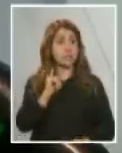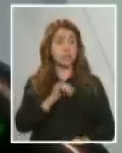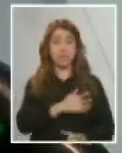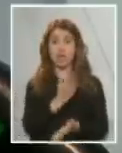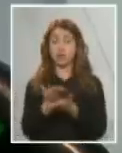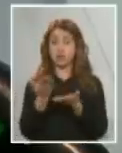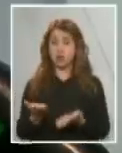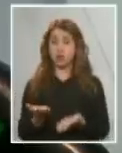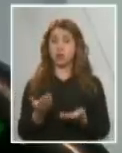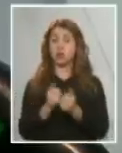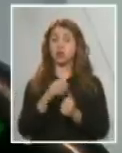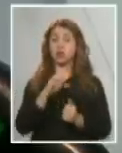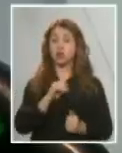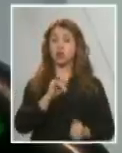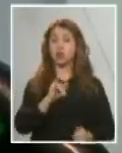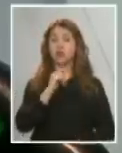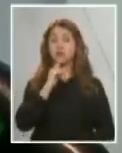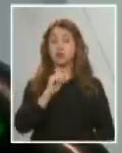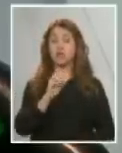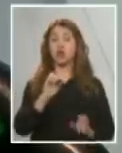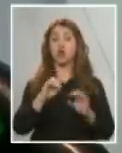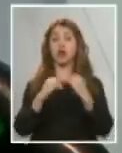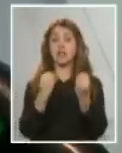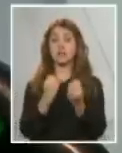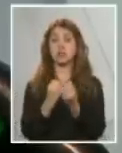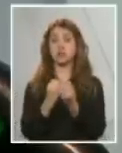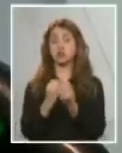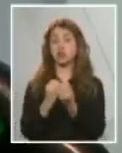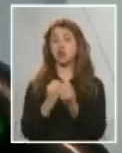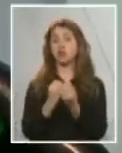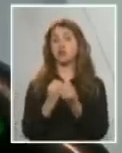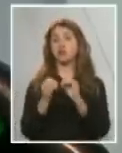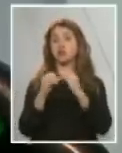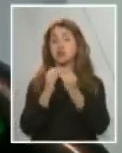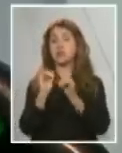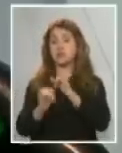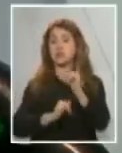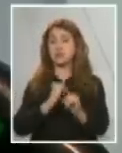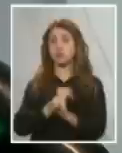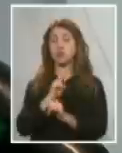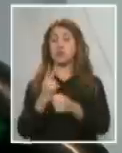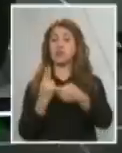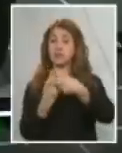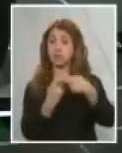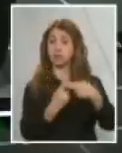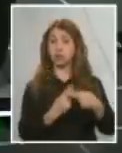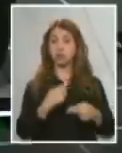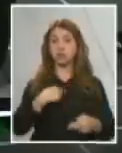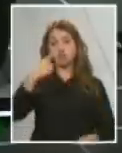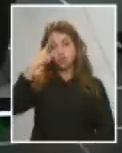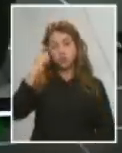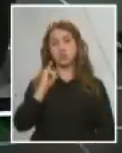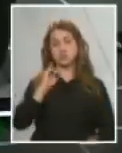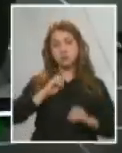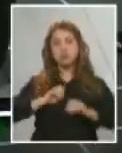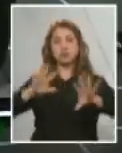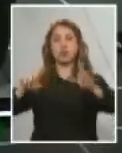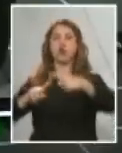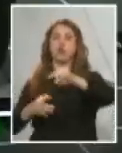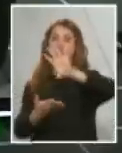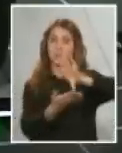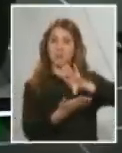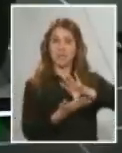alturas con la Oritel, con estoy la organización, con la Organización Internacional de Teletones, yo creo que sí. Que uh-huh, sin